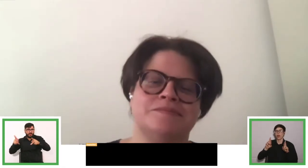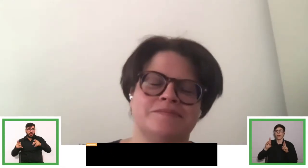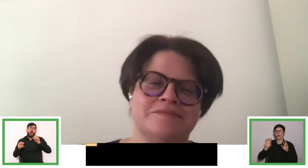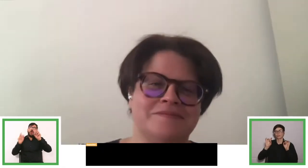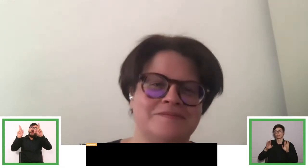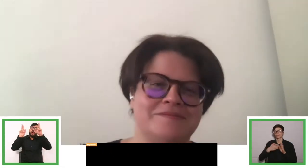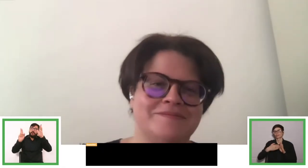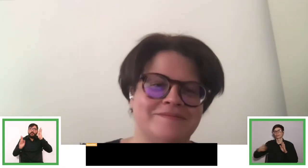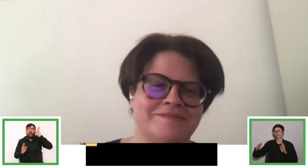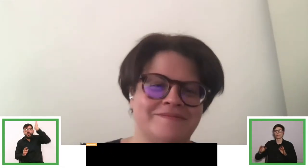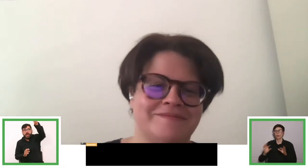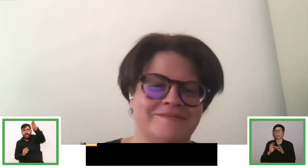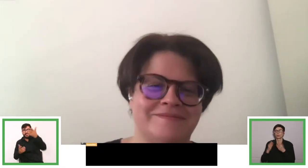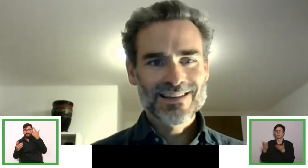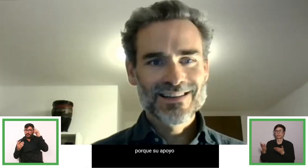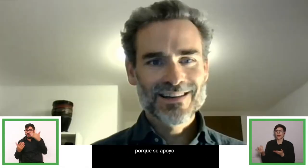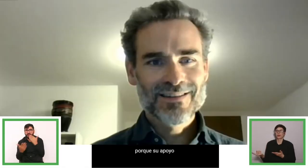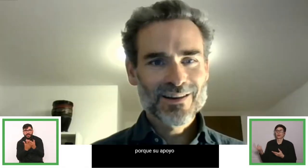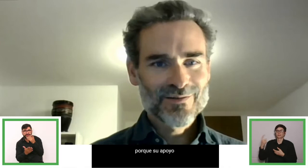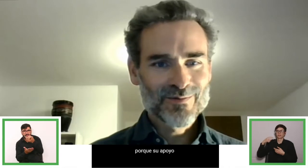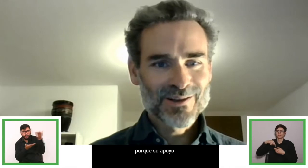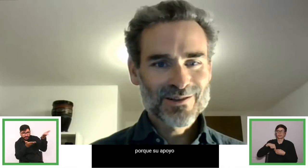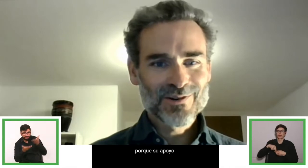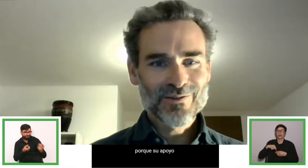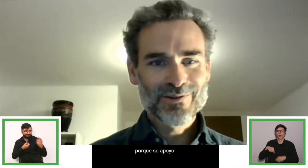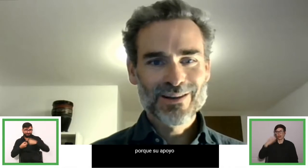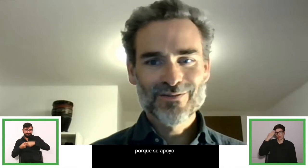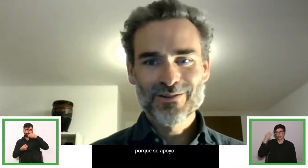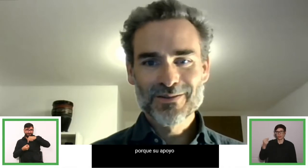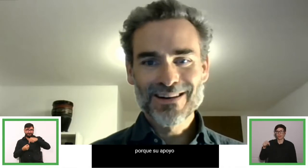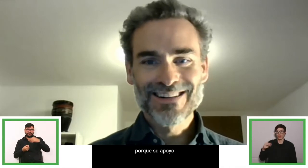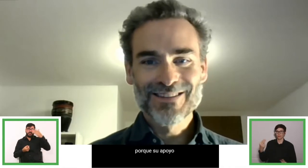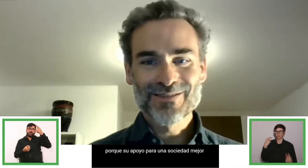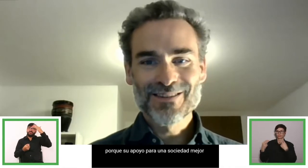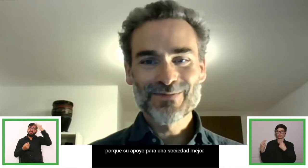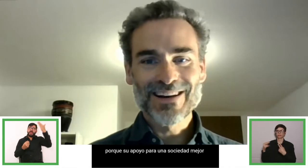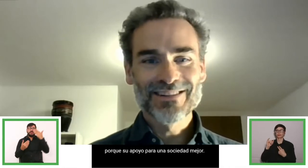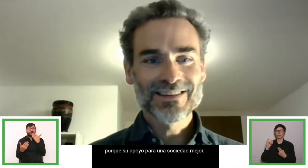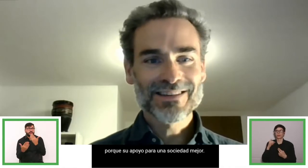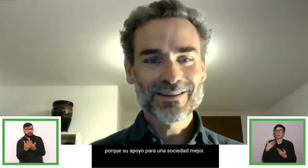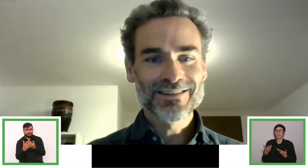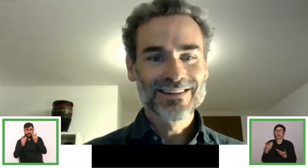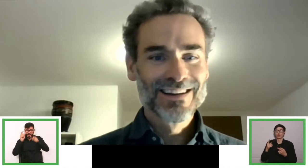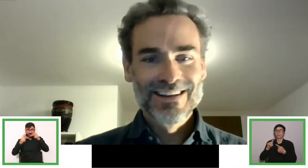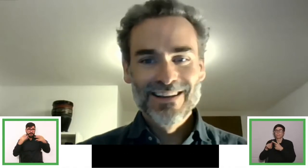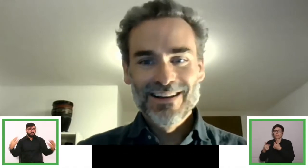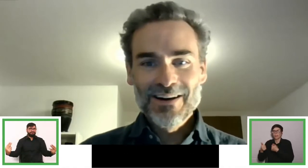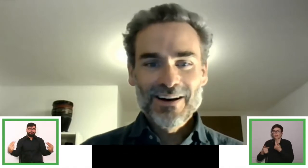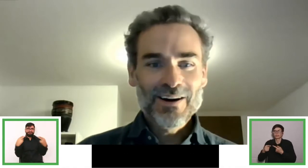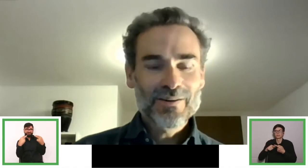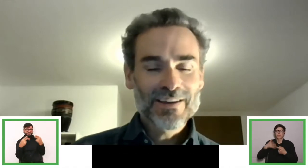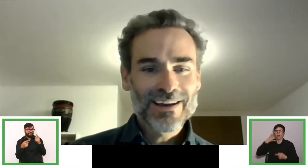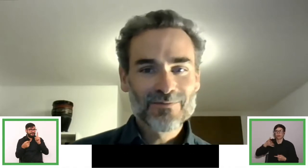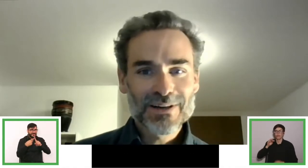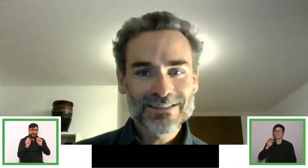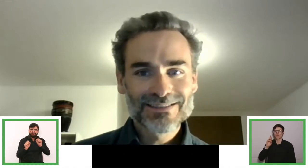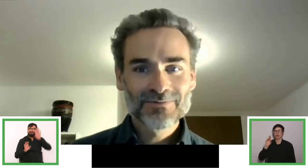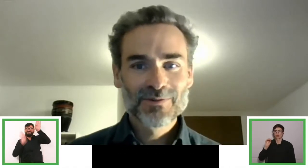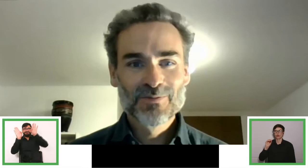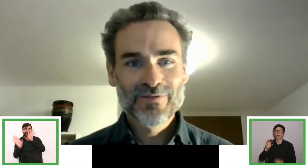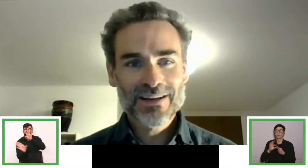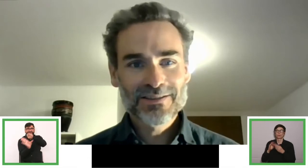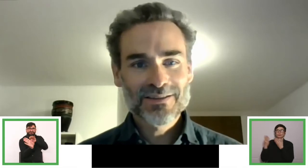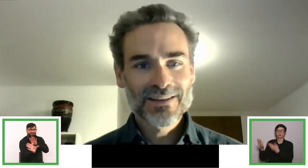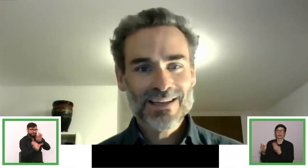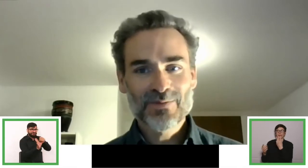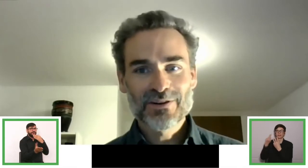nosotros hoy día en este foro. Gracias, Catalina. Gracias a los tres panelistas por esta discusión.